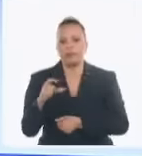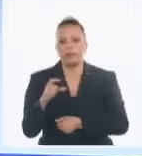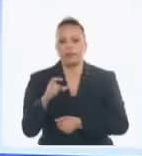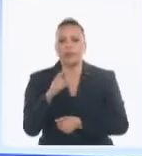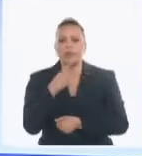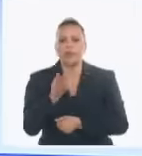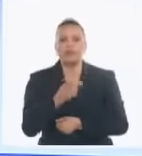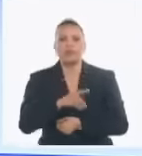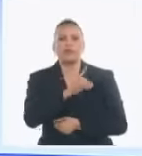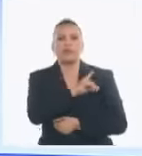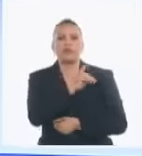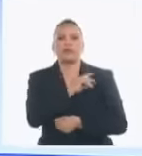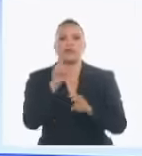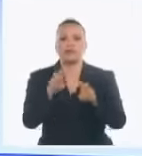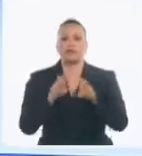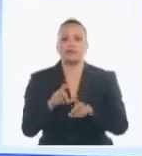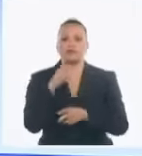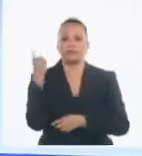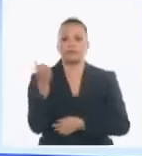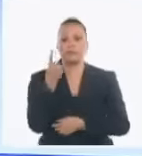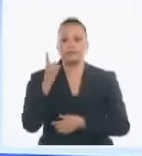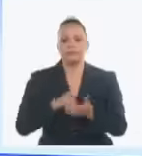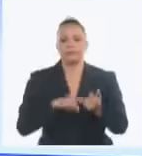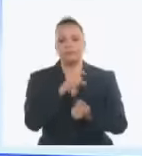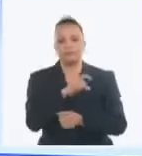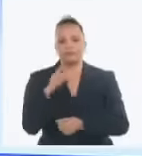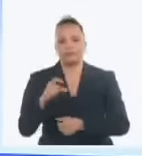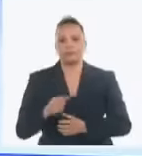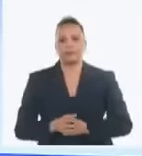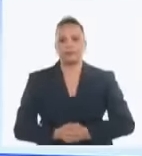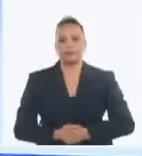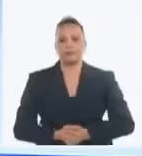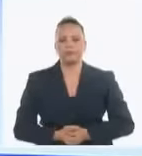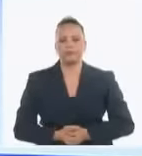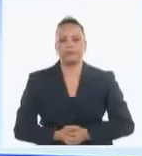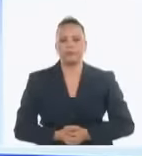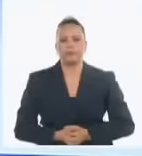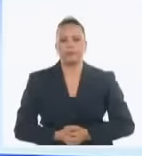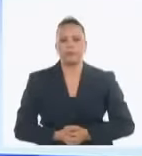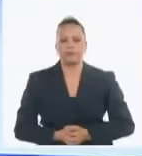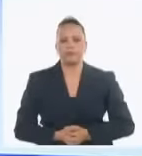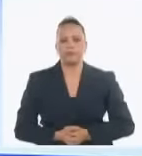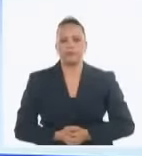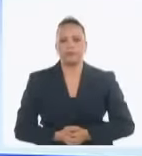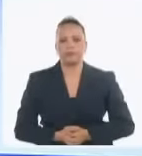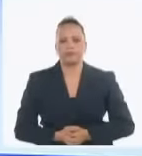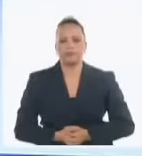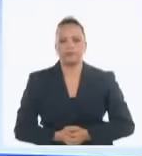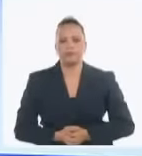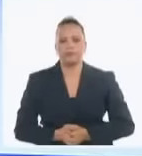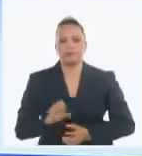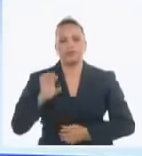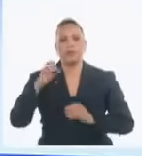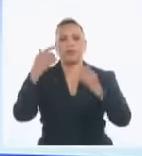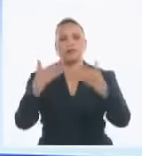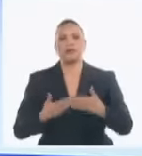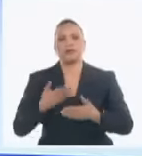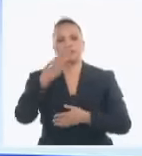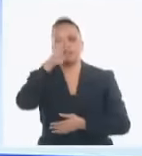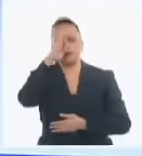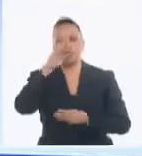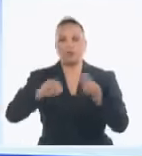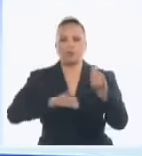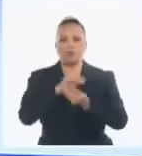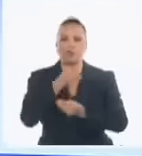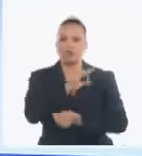diputado a la asamblea nacional del poder popular como parte de la invariable ética de la revolución cubana durante